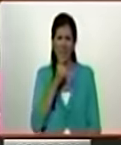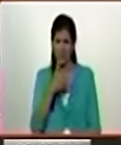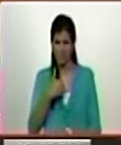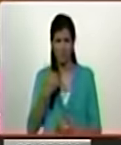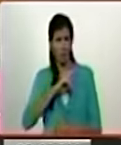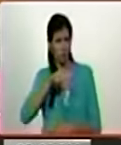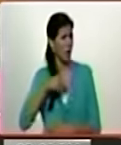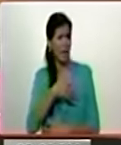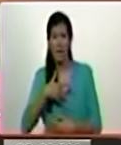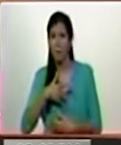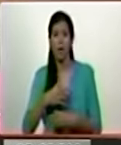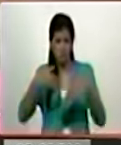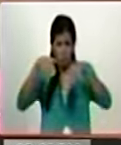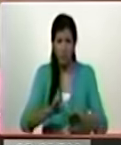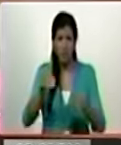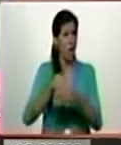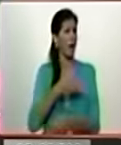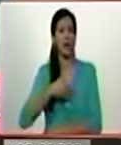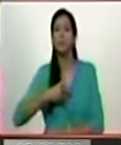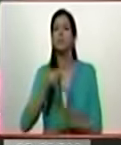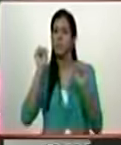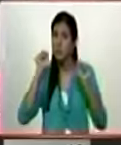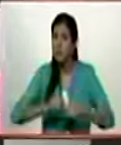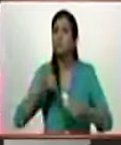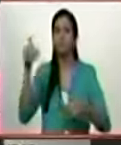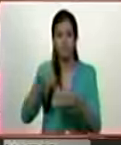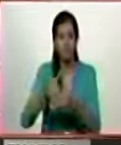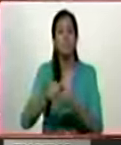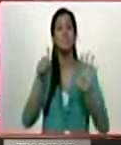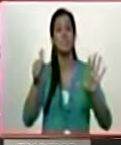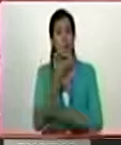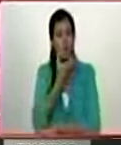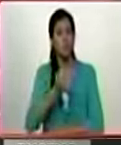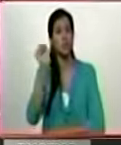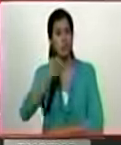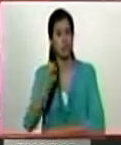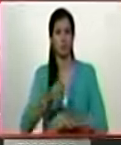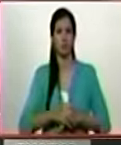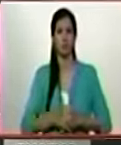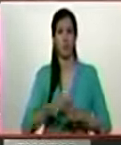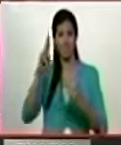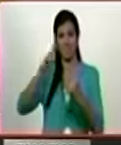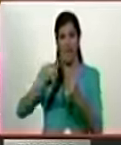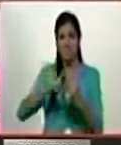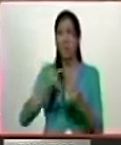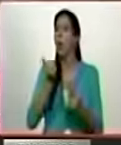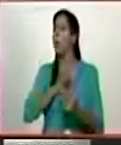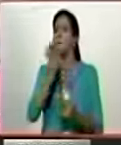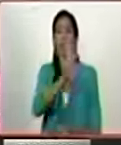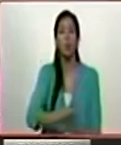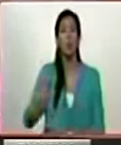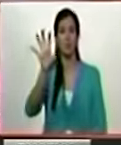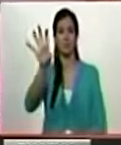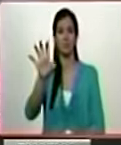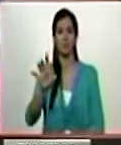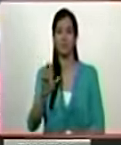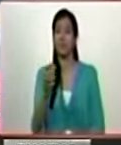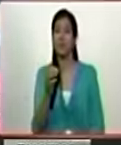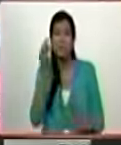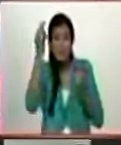relampaguee, va a haber elecciones el día 6 de diciembre. Aquí en Táchira y en toda Venezuela, eso nadie debe